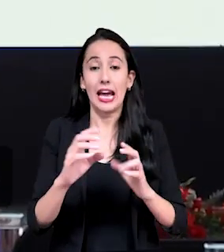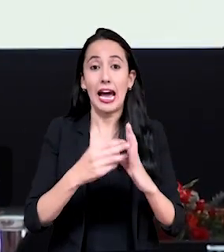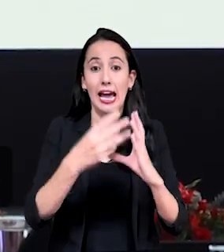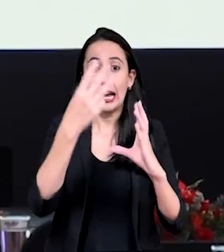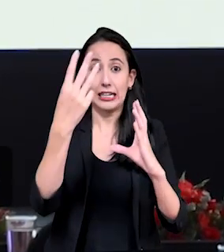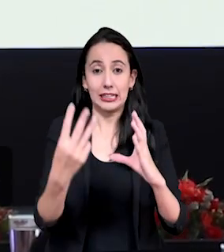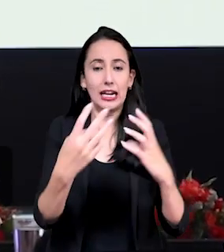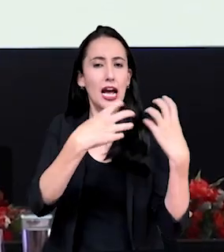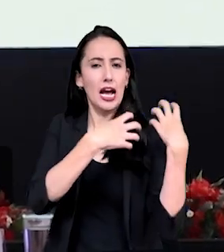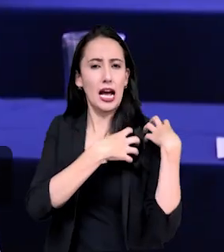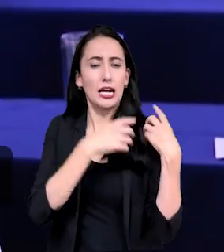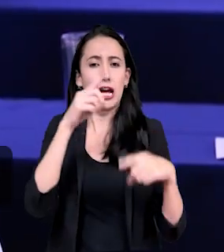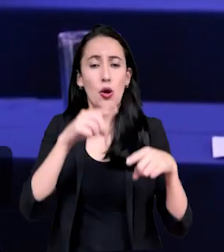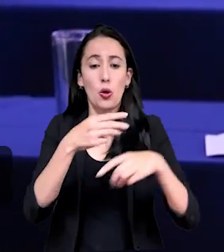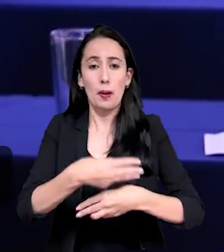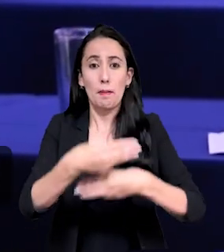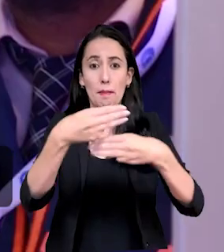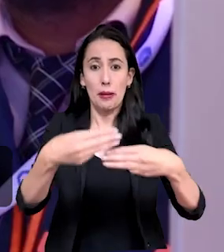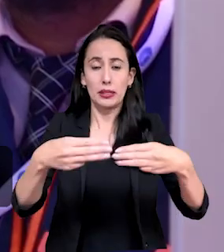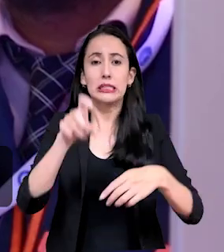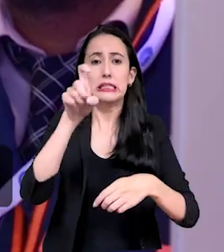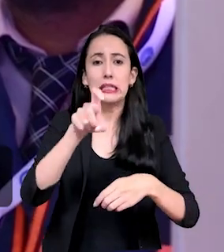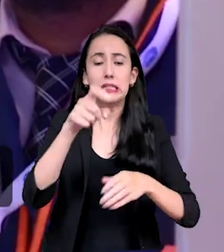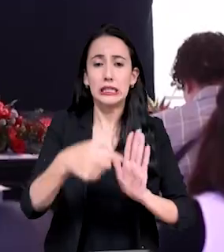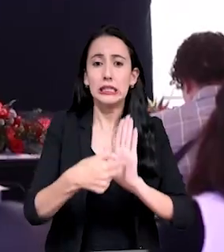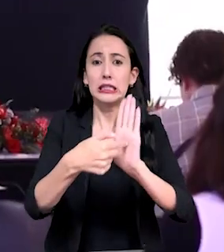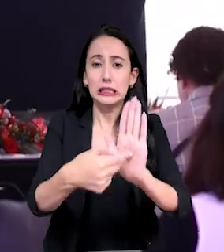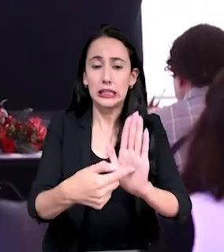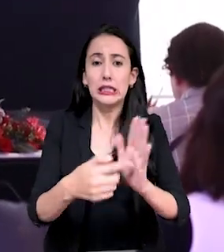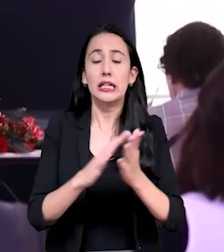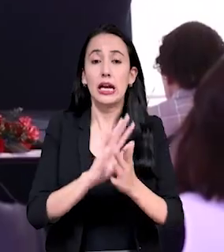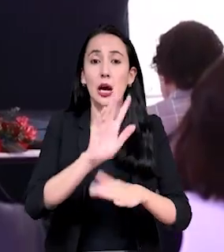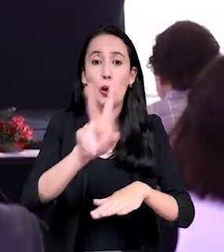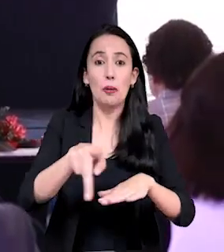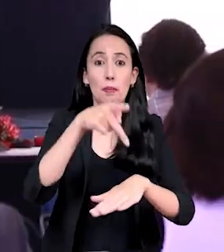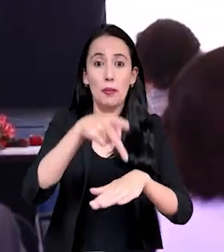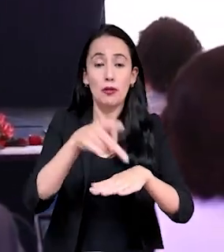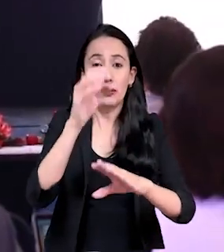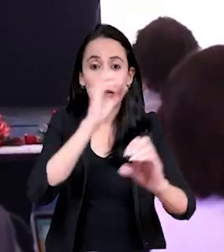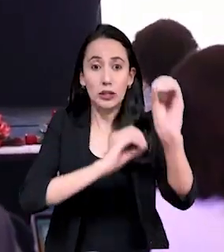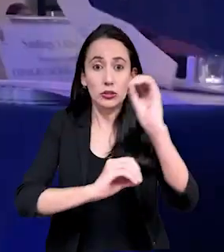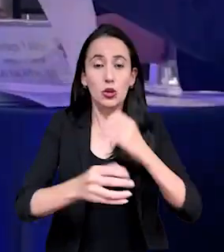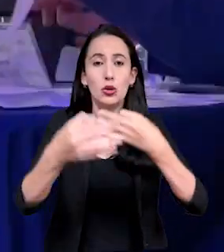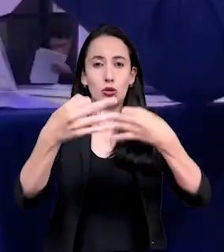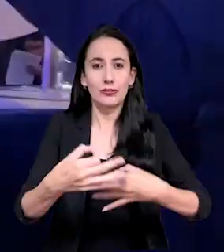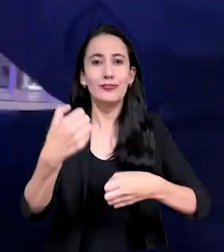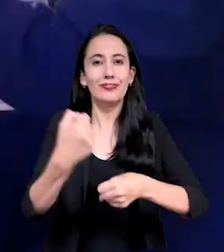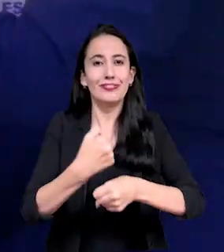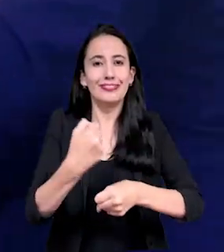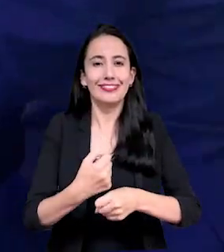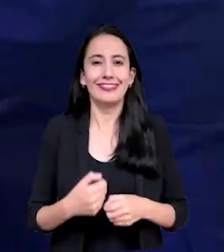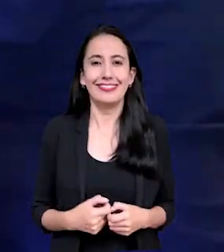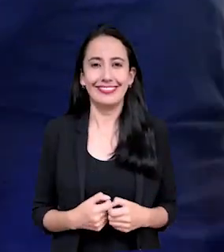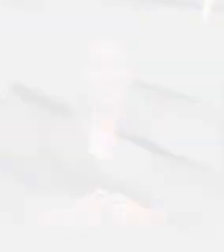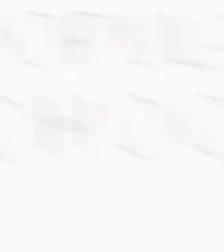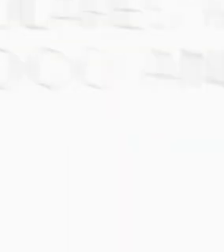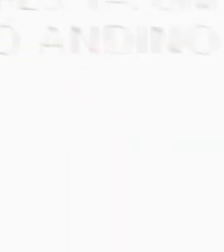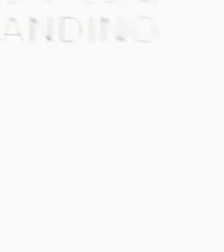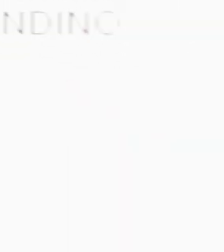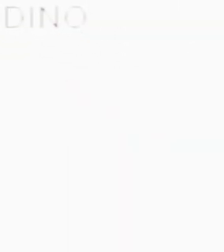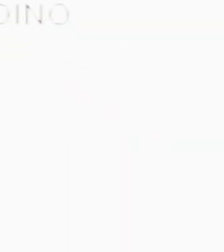El CNE garantiza las herramientas necesarias para que las misiones de observación cumplan con su labor.